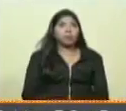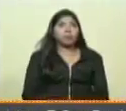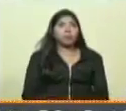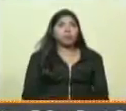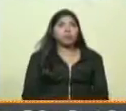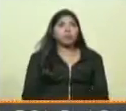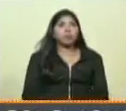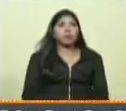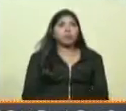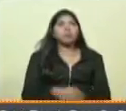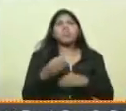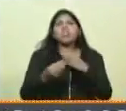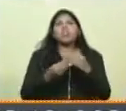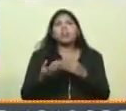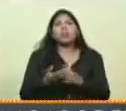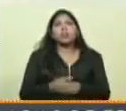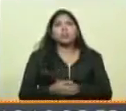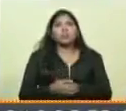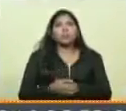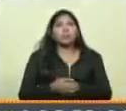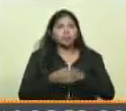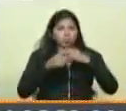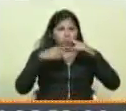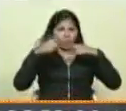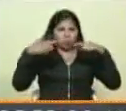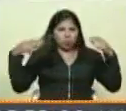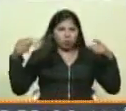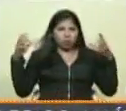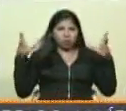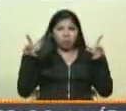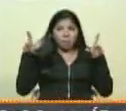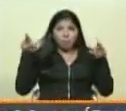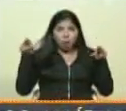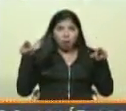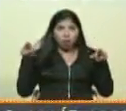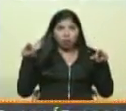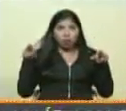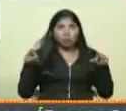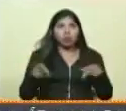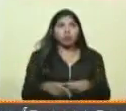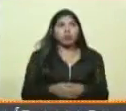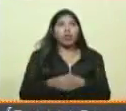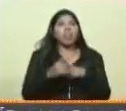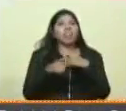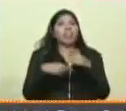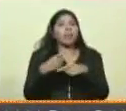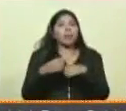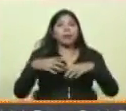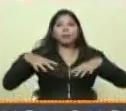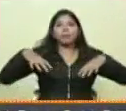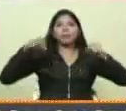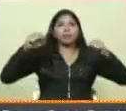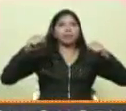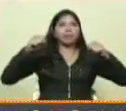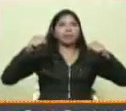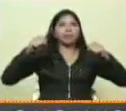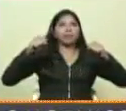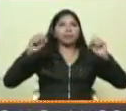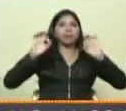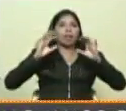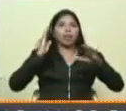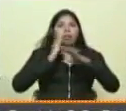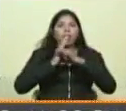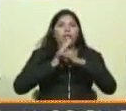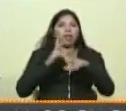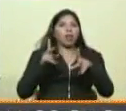simplemente partieron la cadena de aisladores, esto cayó la línea y vino la interrupción. Eso fue